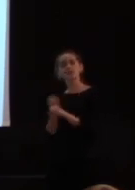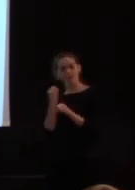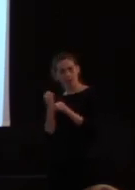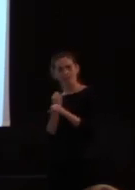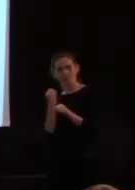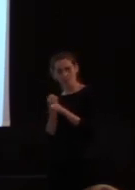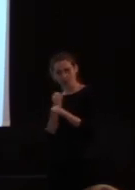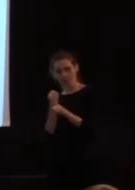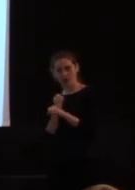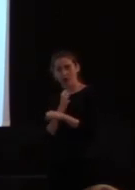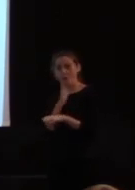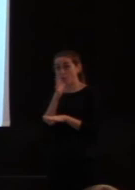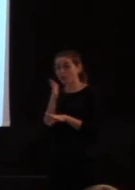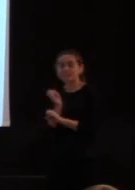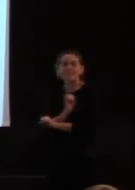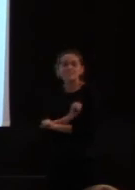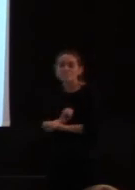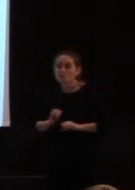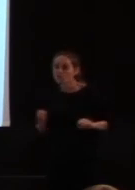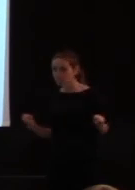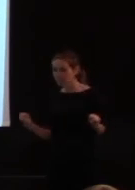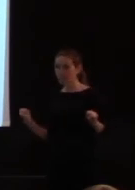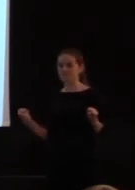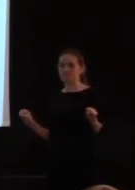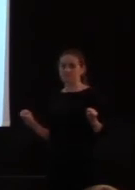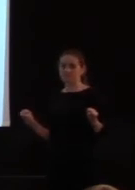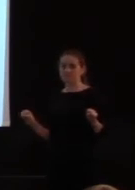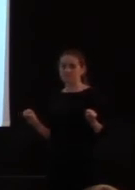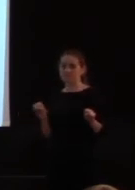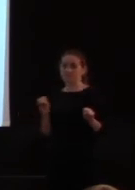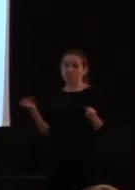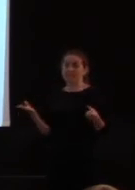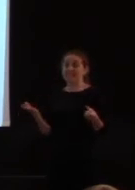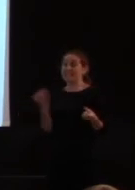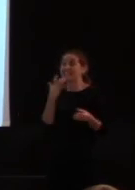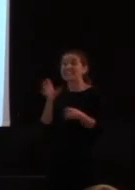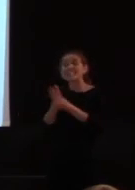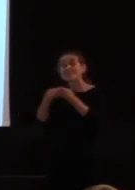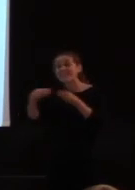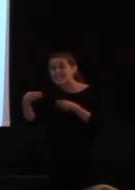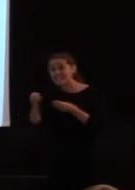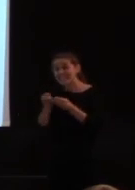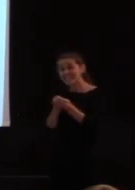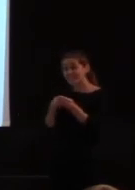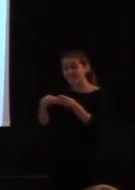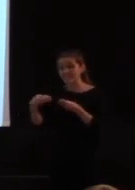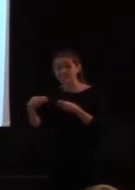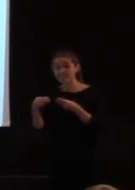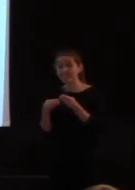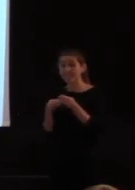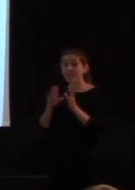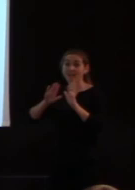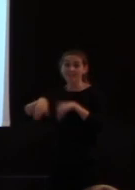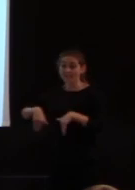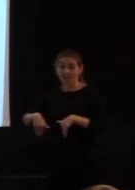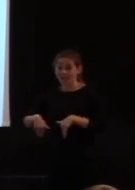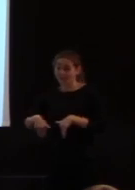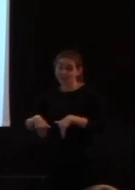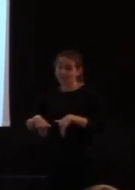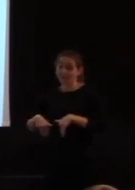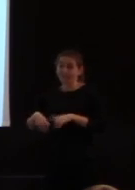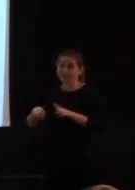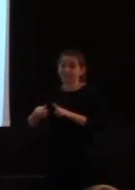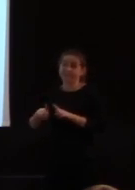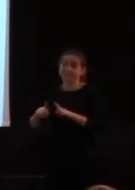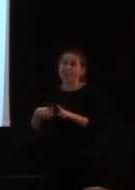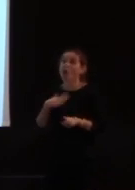Porque si no, no se puede trabajar. Llega un momento que la cosa se hace tan flexible que no permite que en el mundo de universidad, pues manteniendo una relación